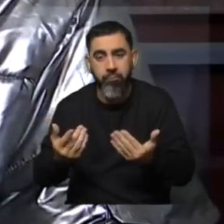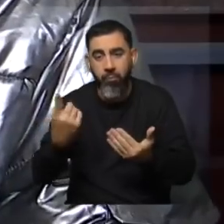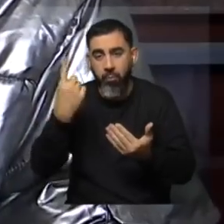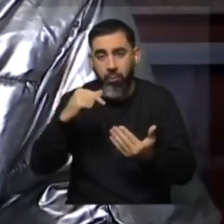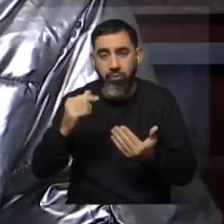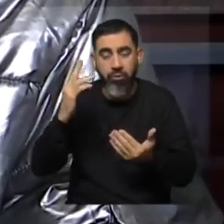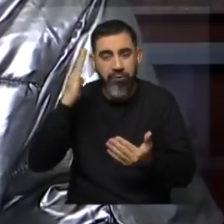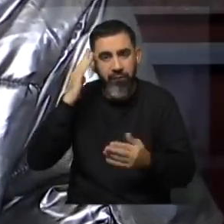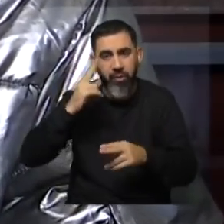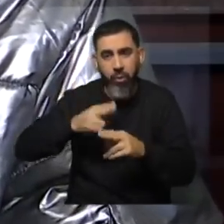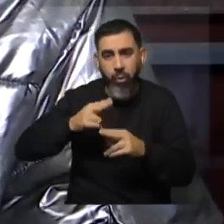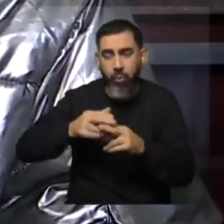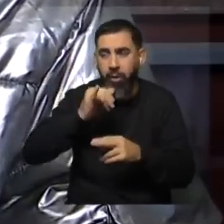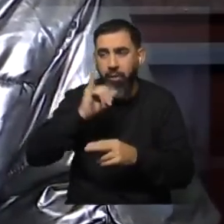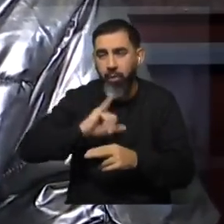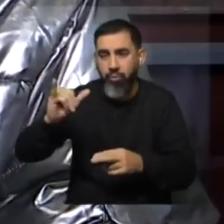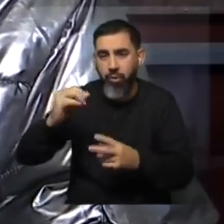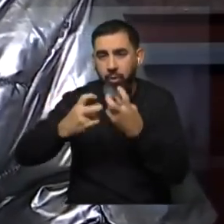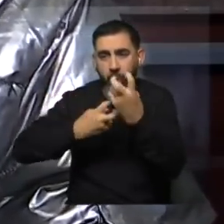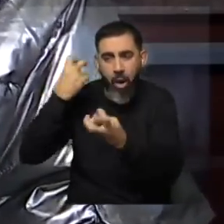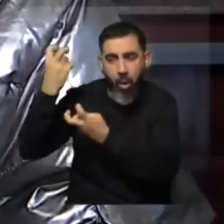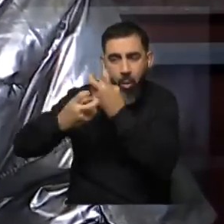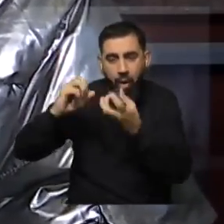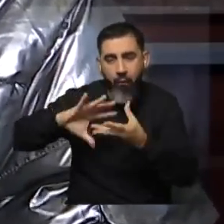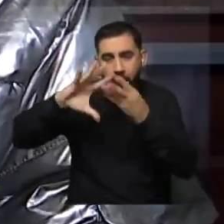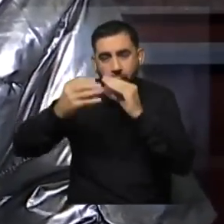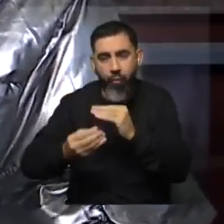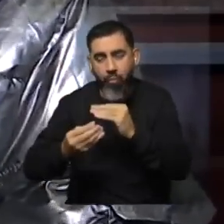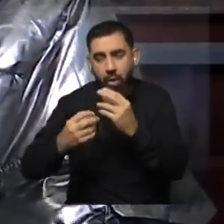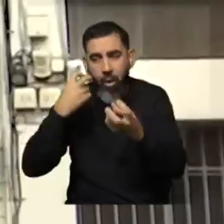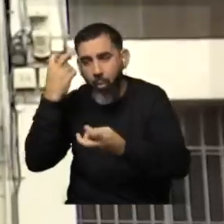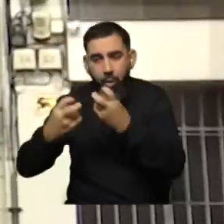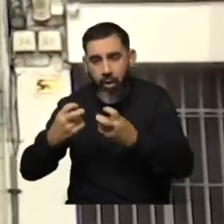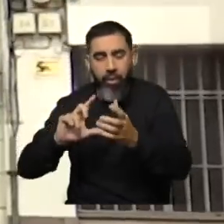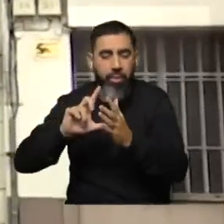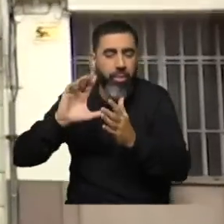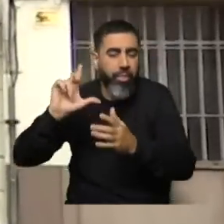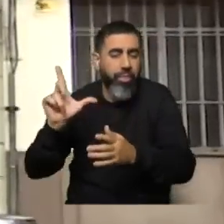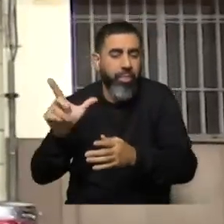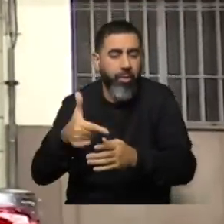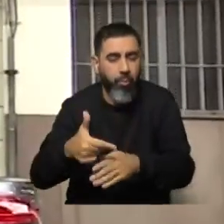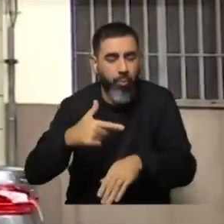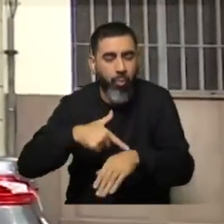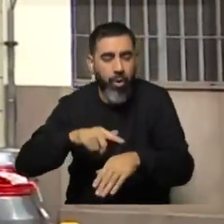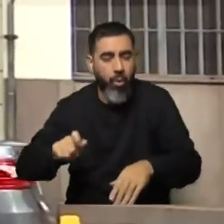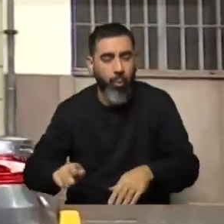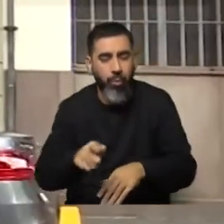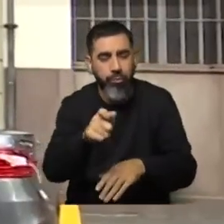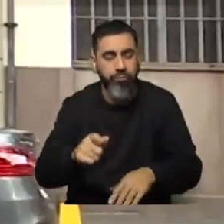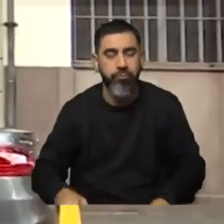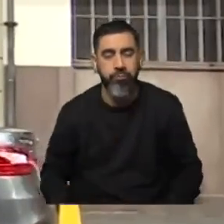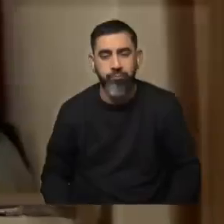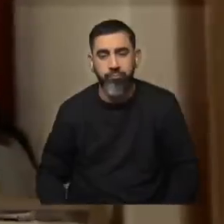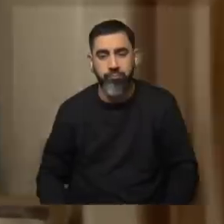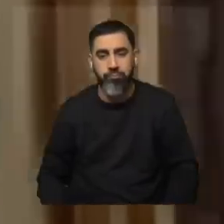quería saber los nombres de los denunciantes para buscarle la quinta pata al gato o el pelo al huevo y y dar vuelta a cualquier tipo de denuncia